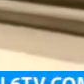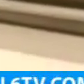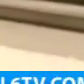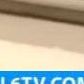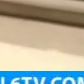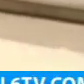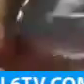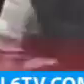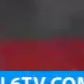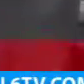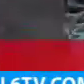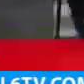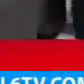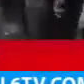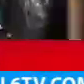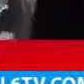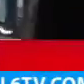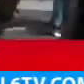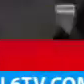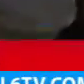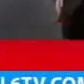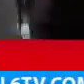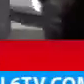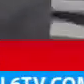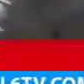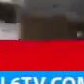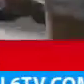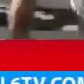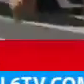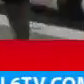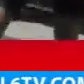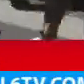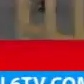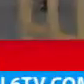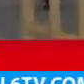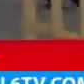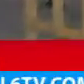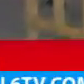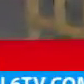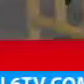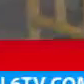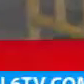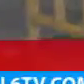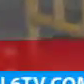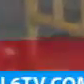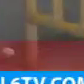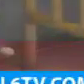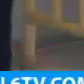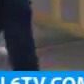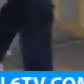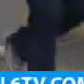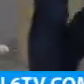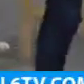si el ritmo de contagios seguía en enero de 2021, el sistema de salud colapsaría, por lo que se tendría que decidir